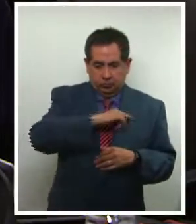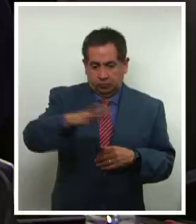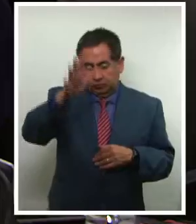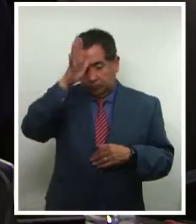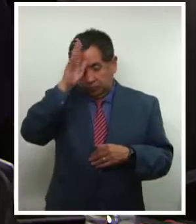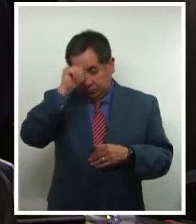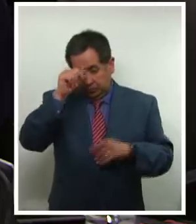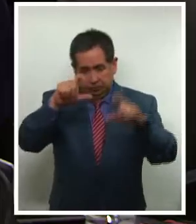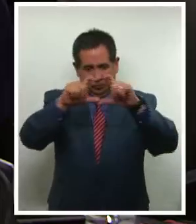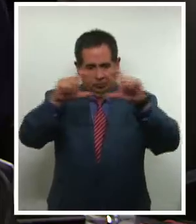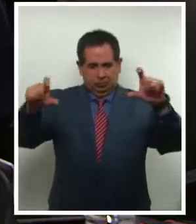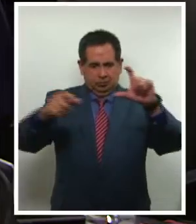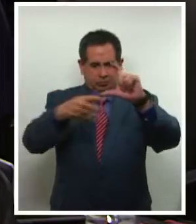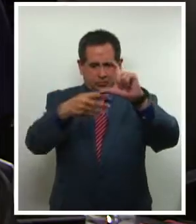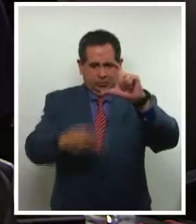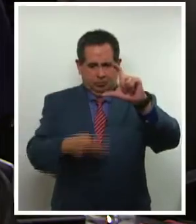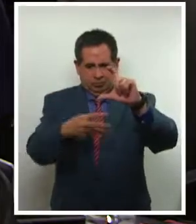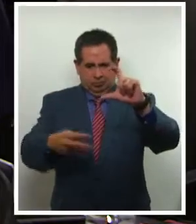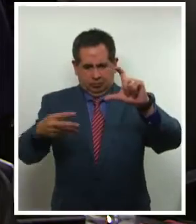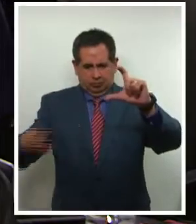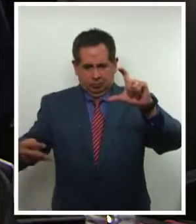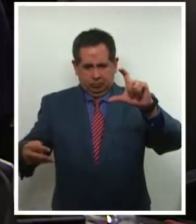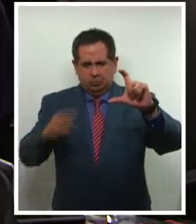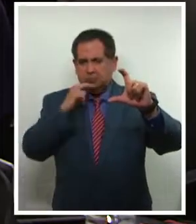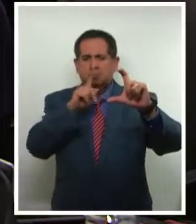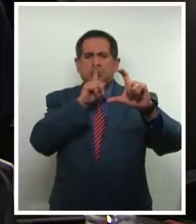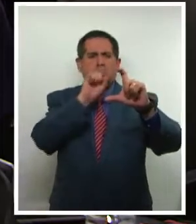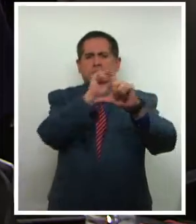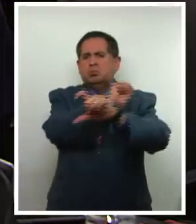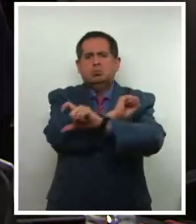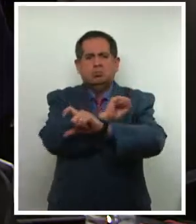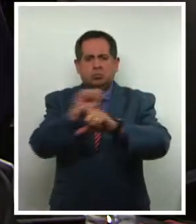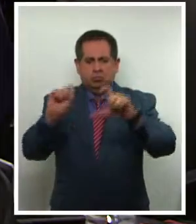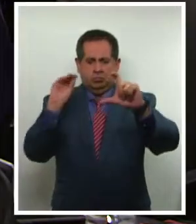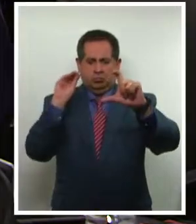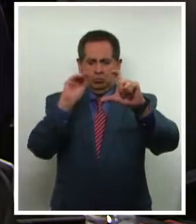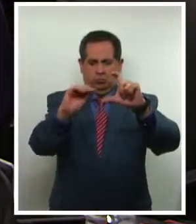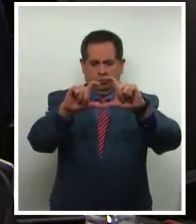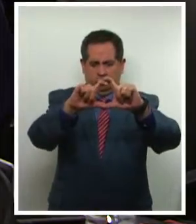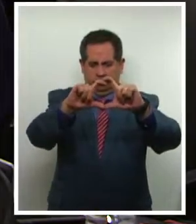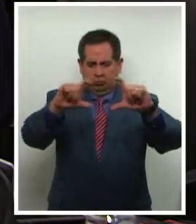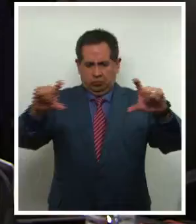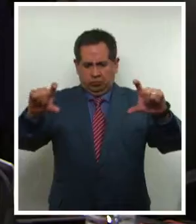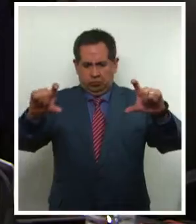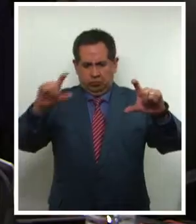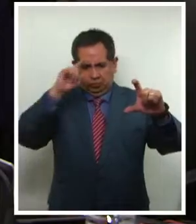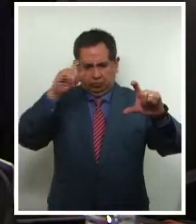consenso sobre el preámbulo, prescindamos del preámbulo para dejar a la posteridad